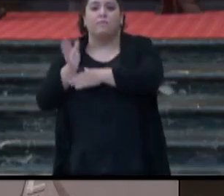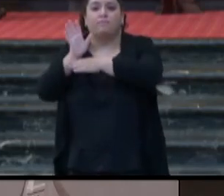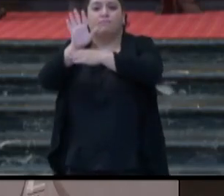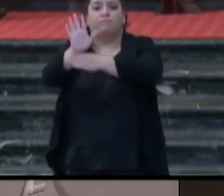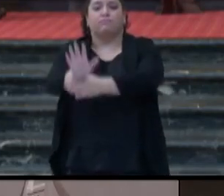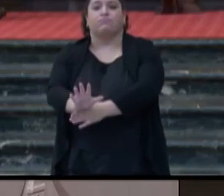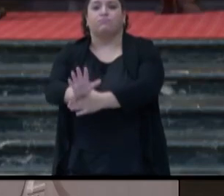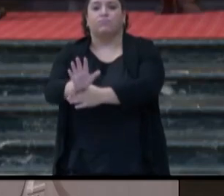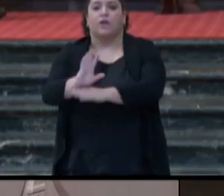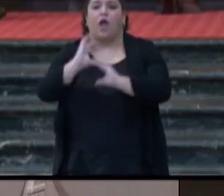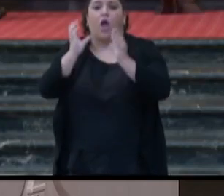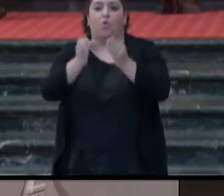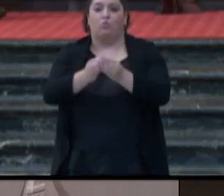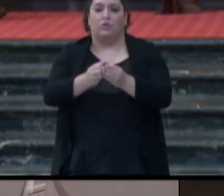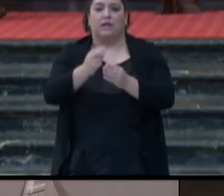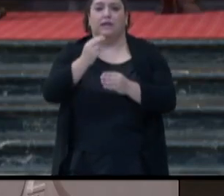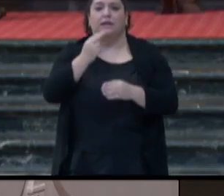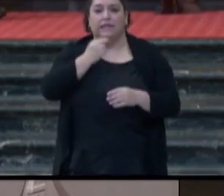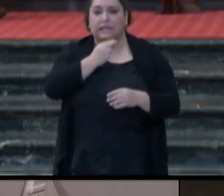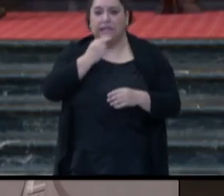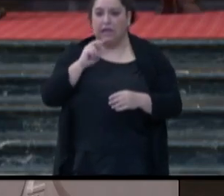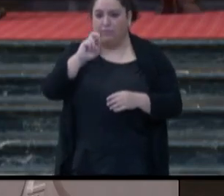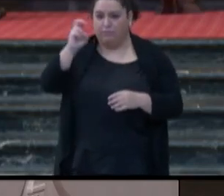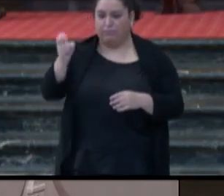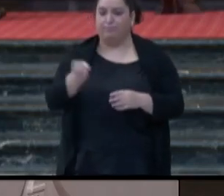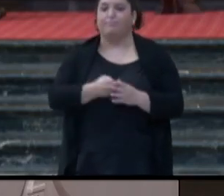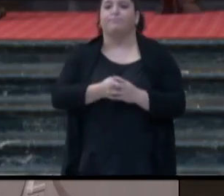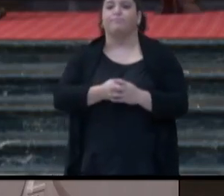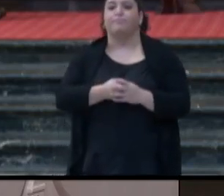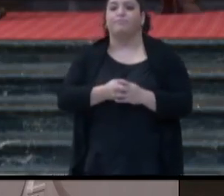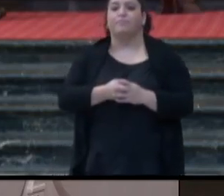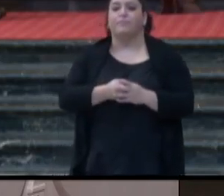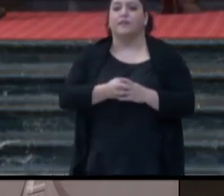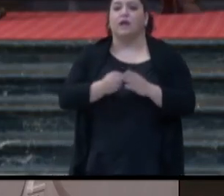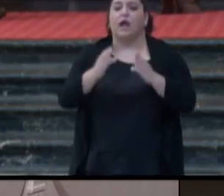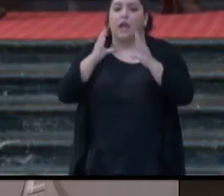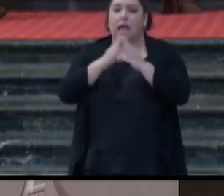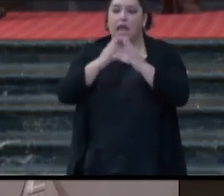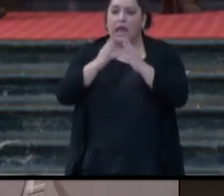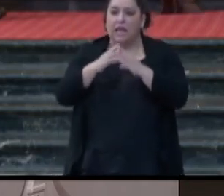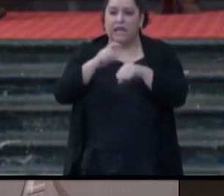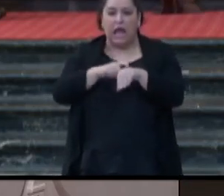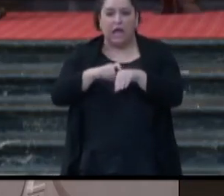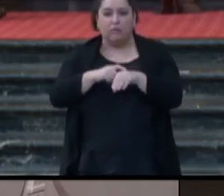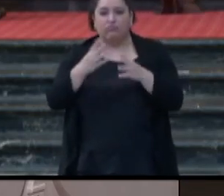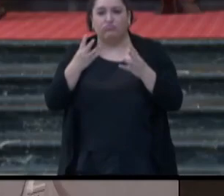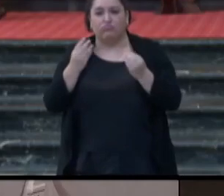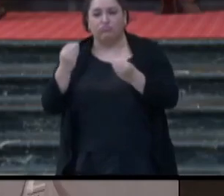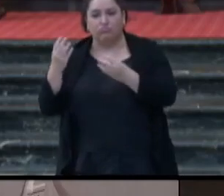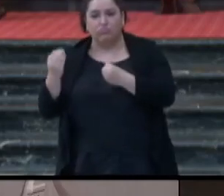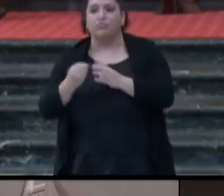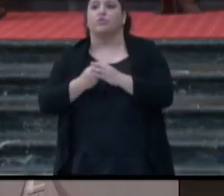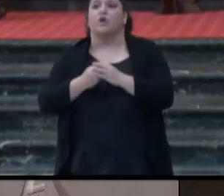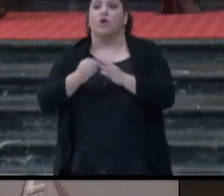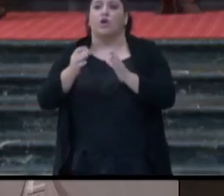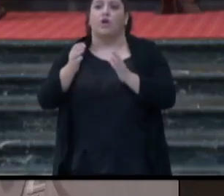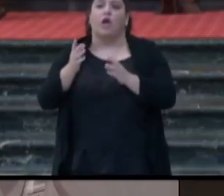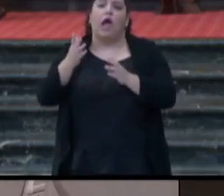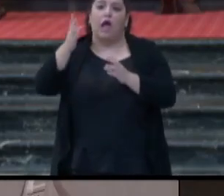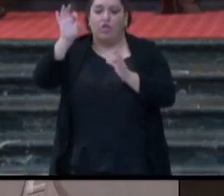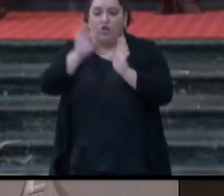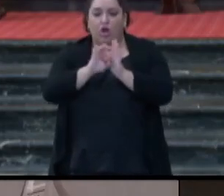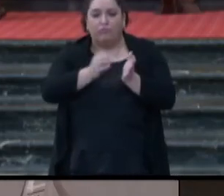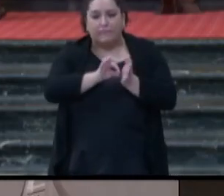comunidad cristiana la iglesia hoy hay muchos carismas y Dios va llevando a unos por aquí a otros por